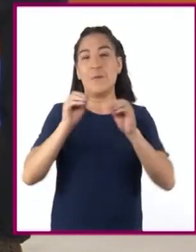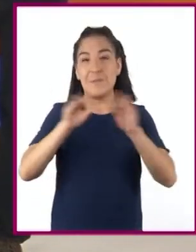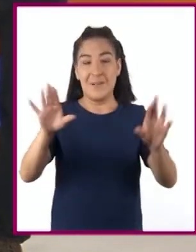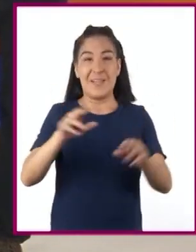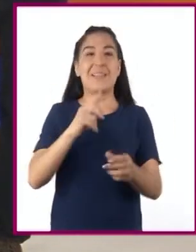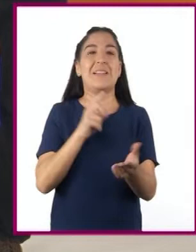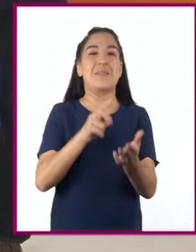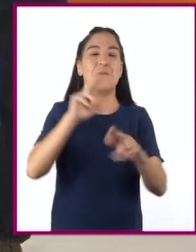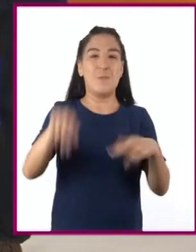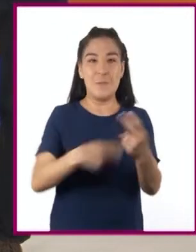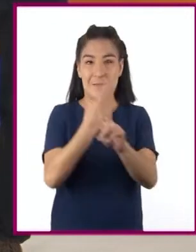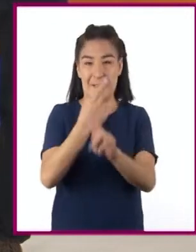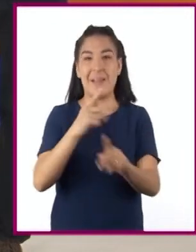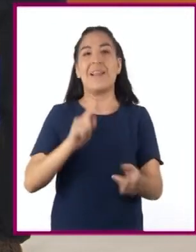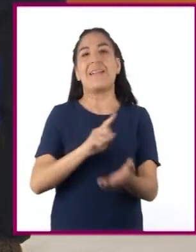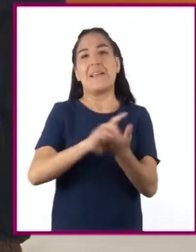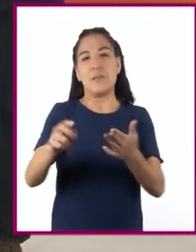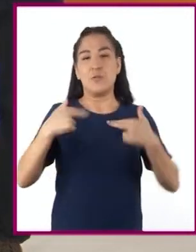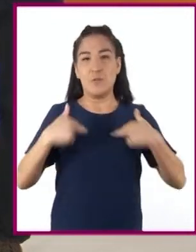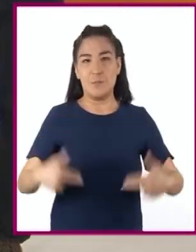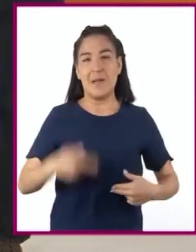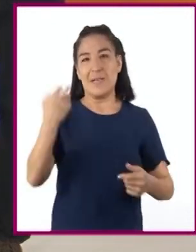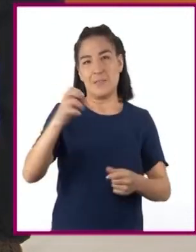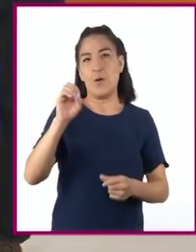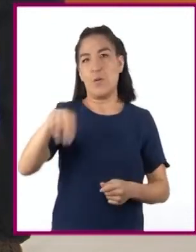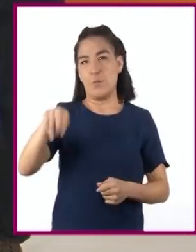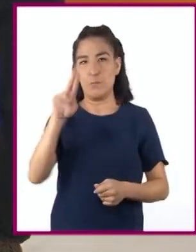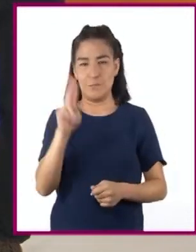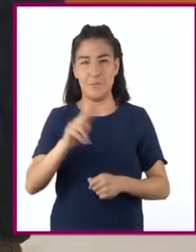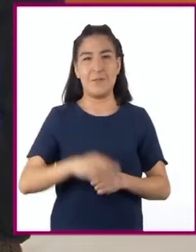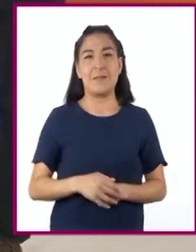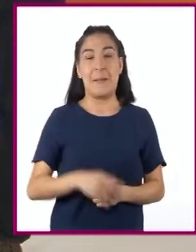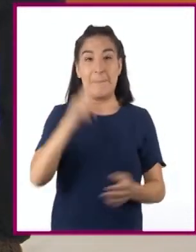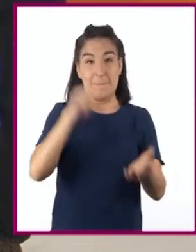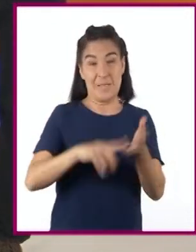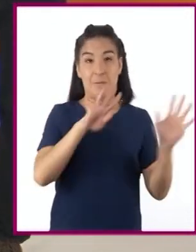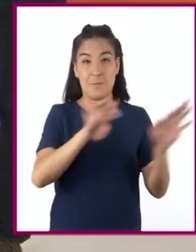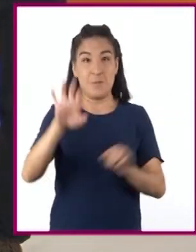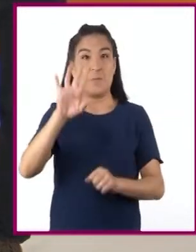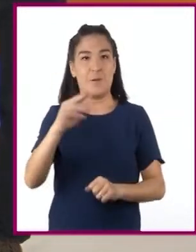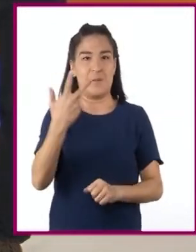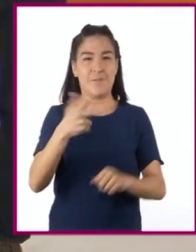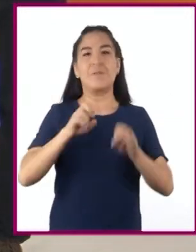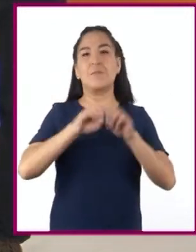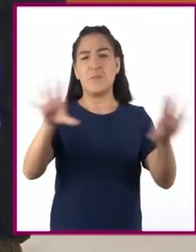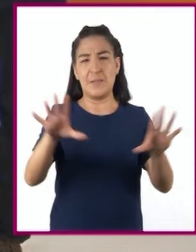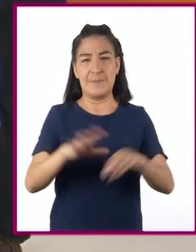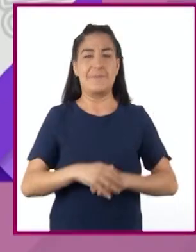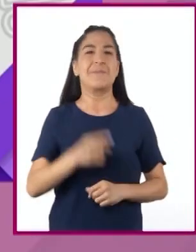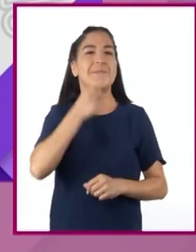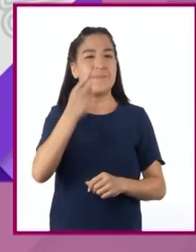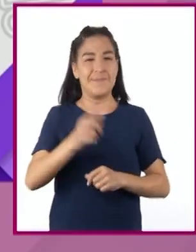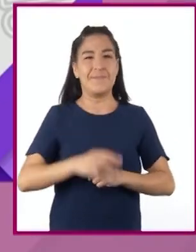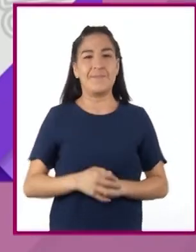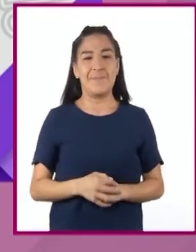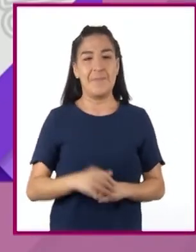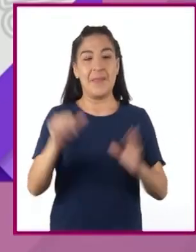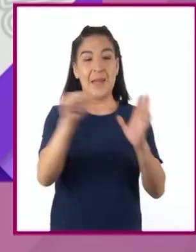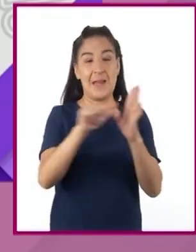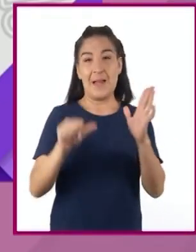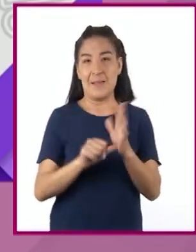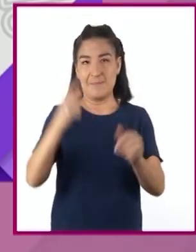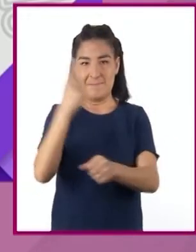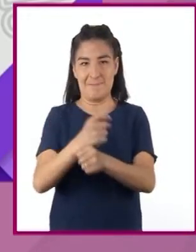Humanos, aprobada por la Organización de las Naciones Unidas en 1948, que dice así: artículo